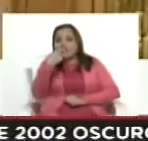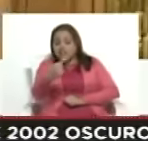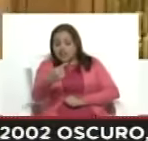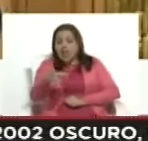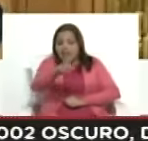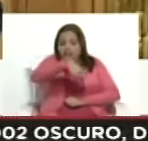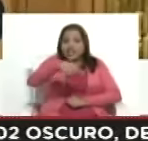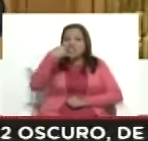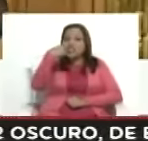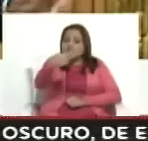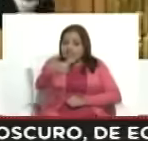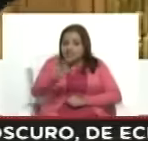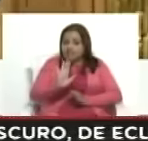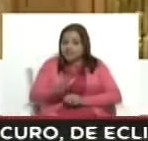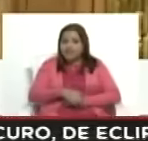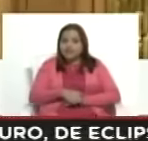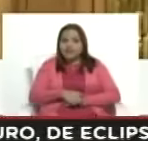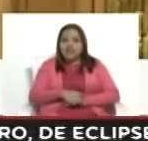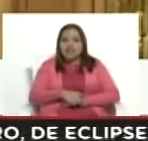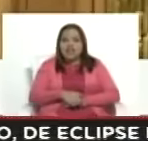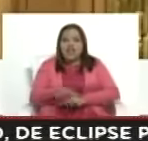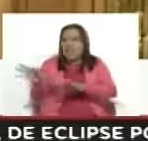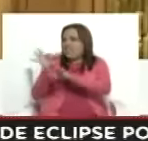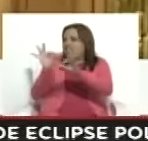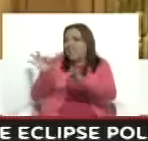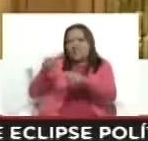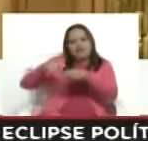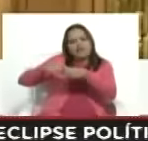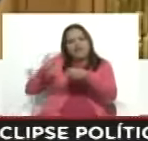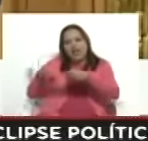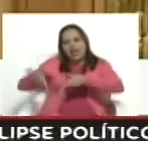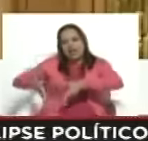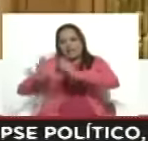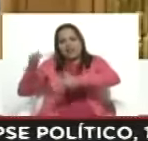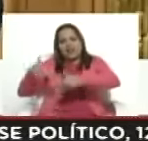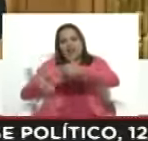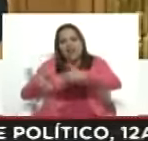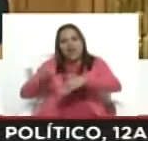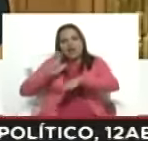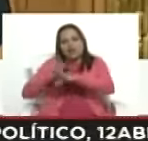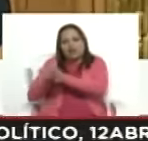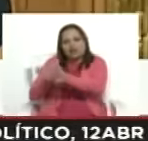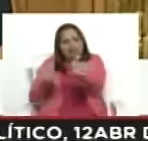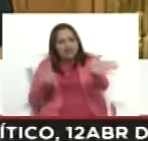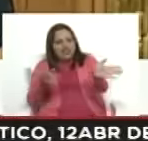voy a decir, cuando ellos dicen nadie nos sacará de la ruta electoral, es que van por la otra ruta.